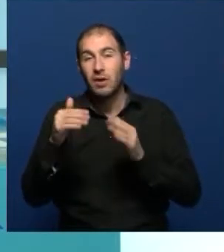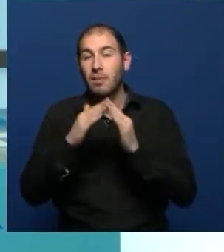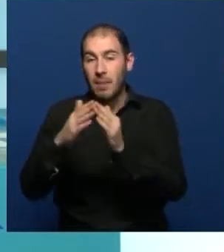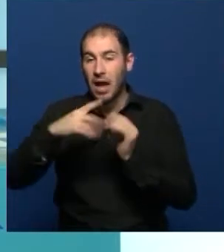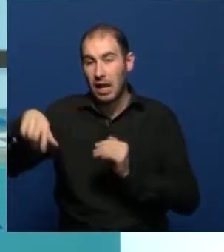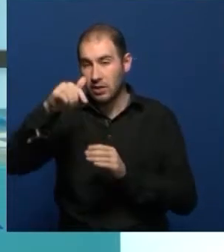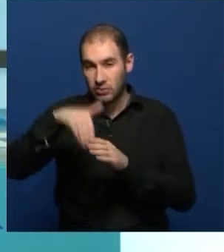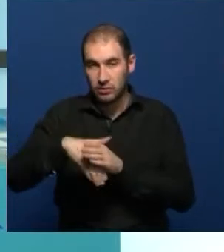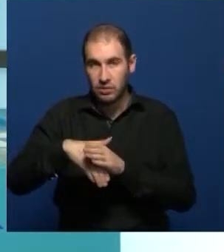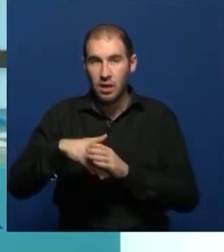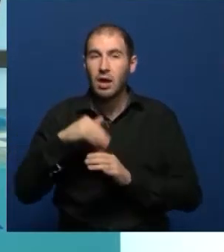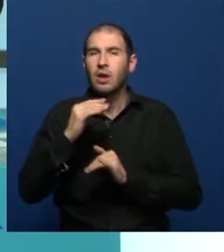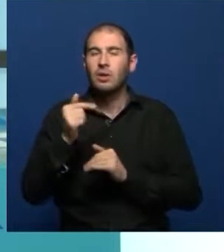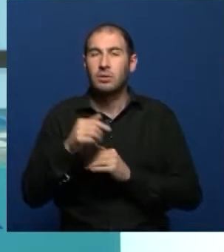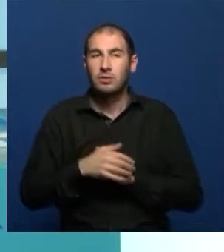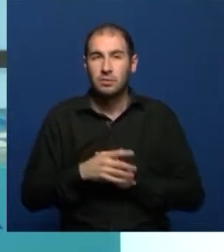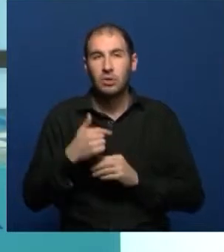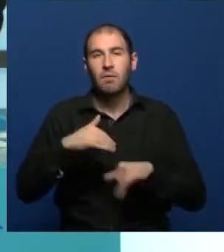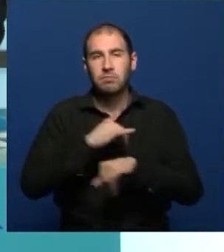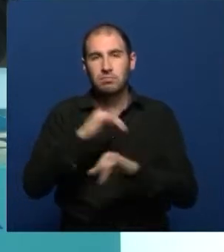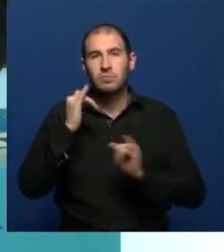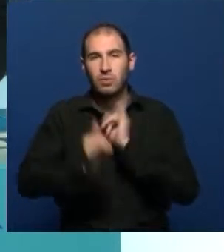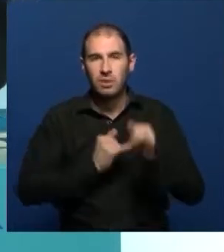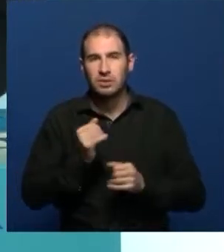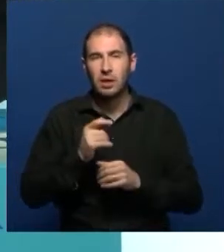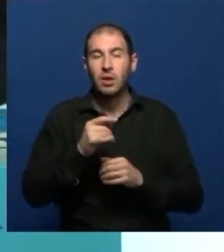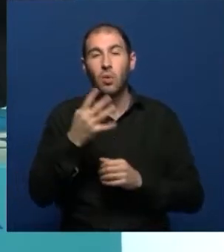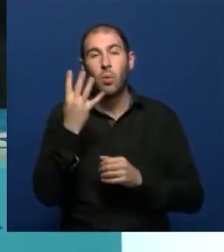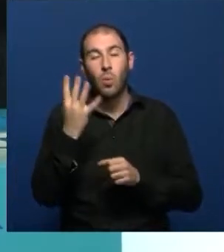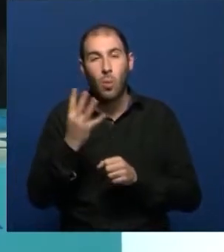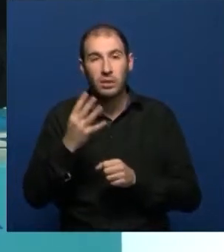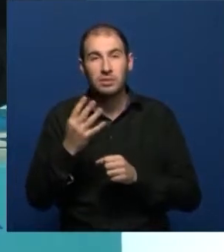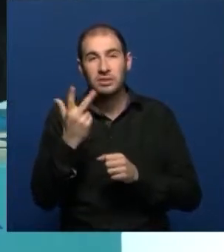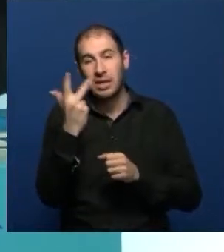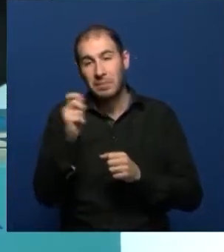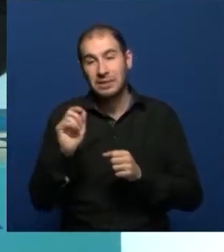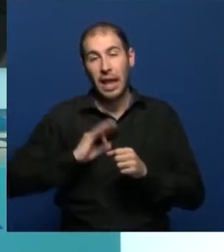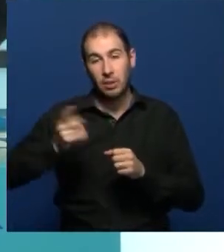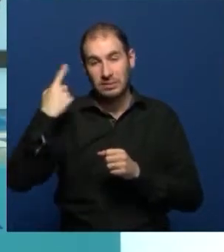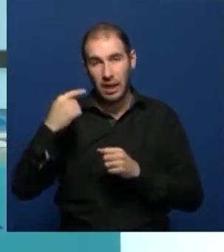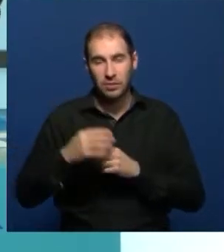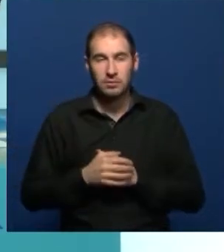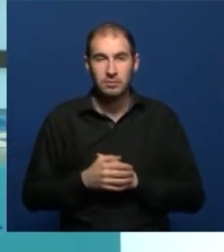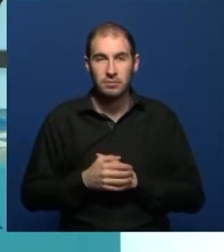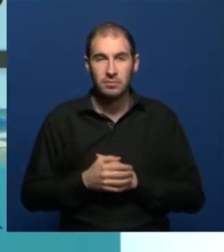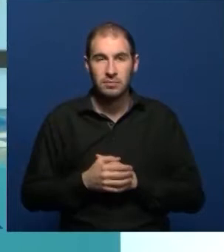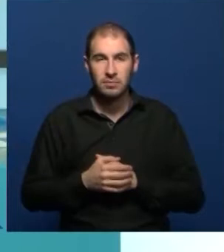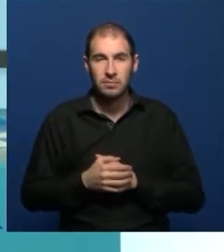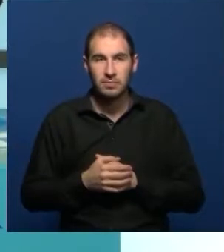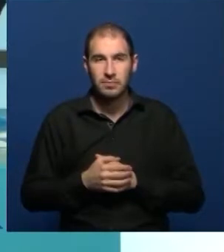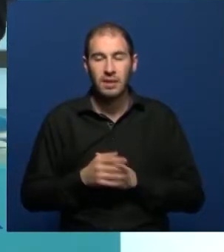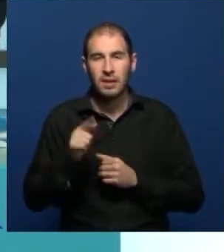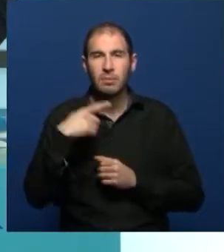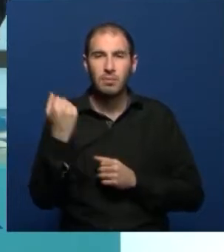precios, lo que venimos... bueno, puedo dar información del cuarto trimestre del año pasado, sí, que